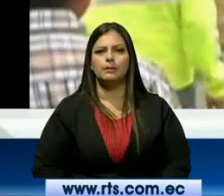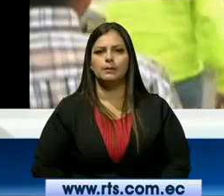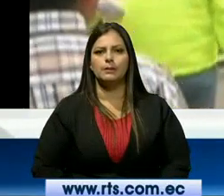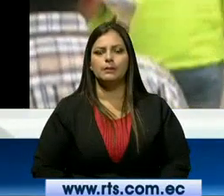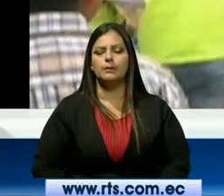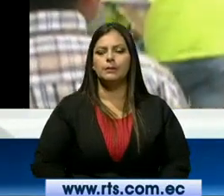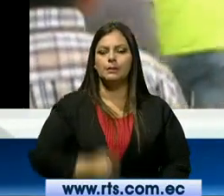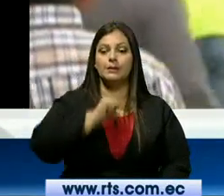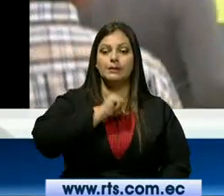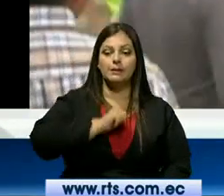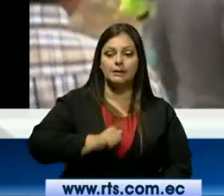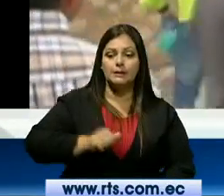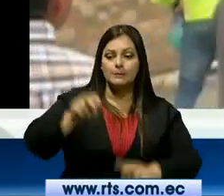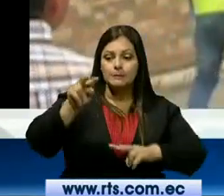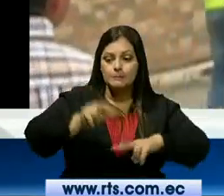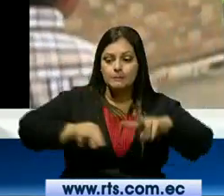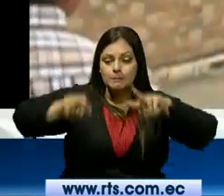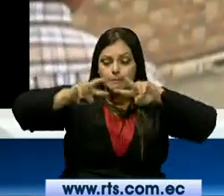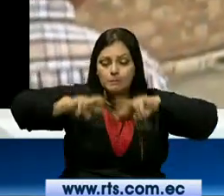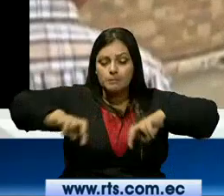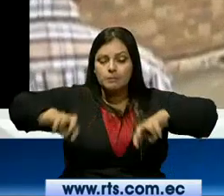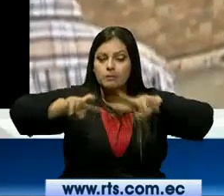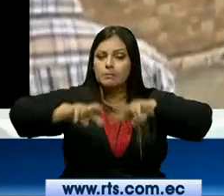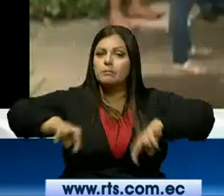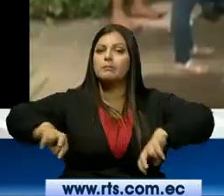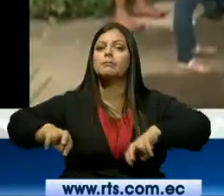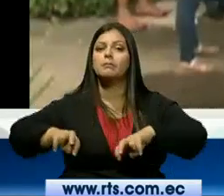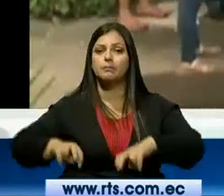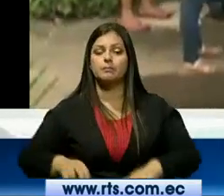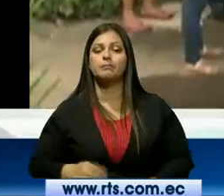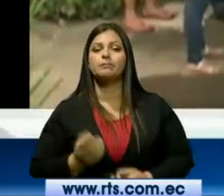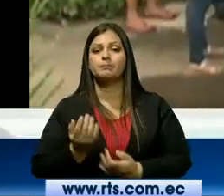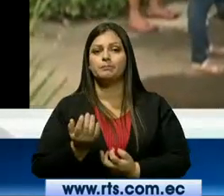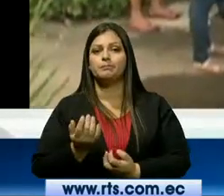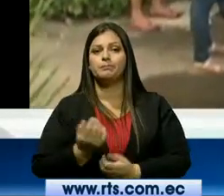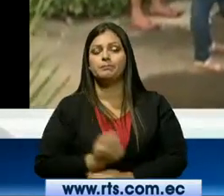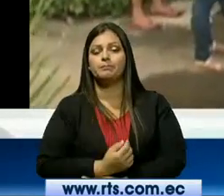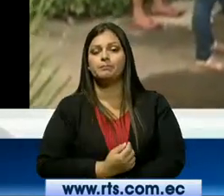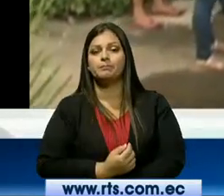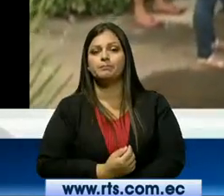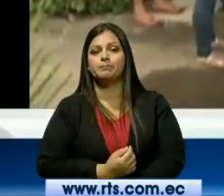tener resultados de las indagaciones en el menor tiempo posible, informó Julio César Saona.